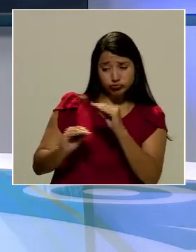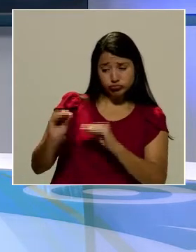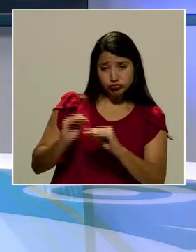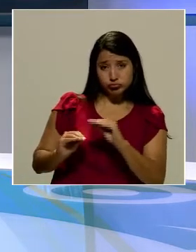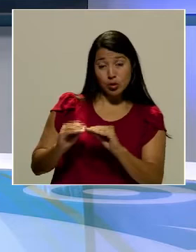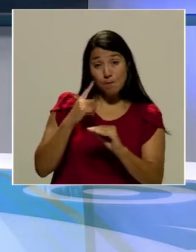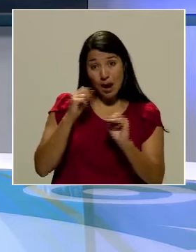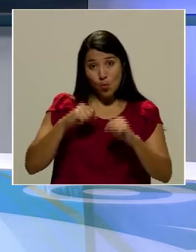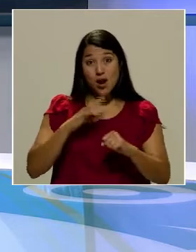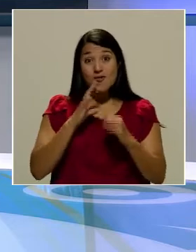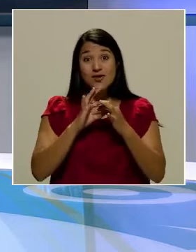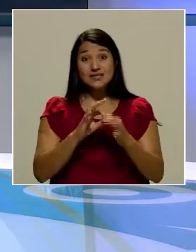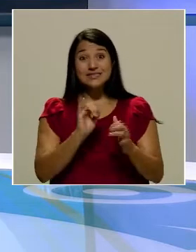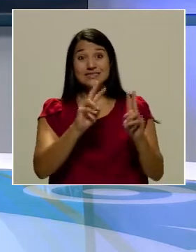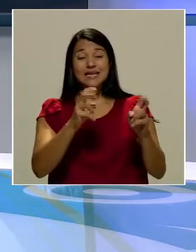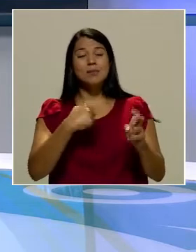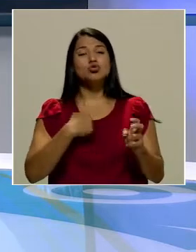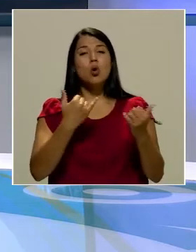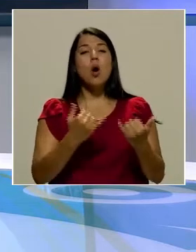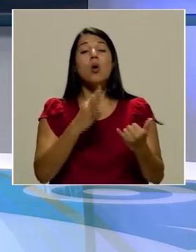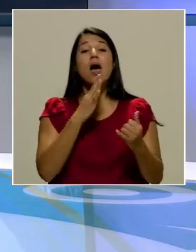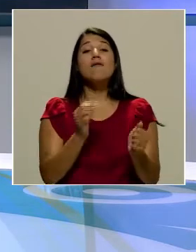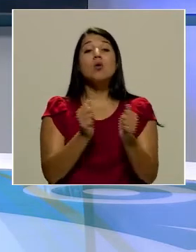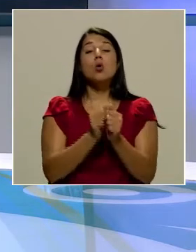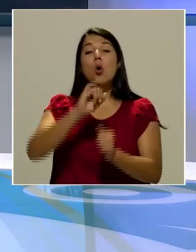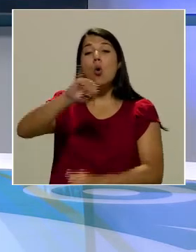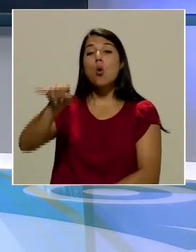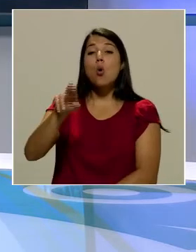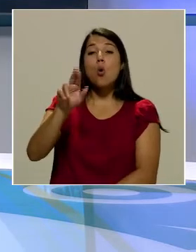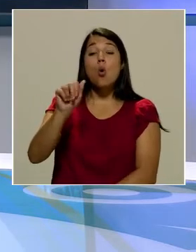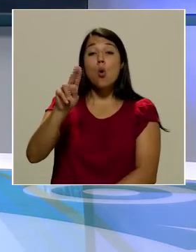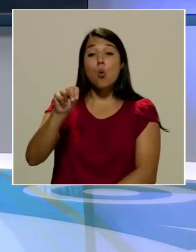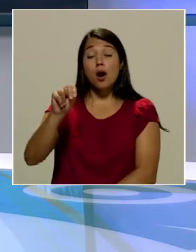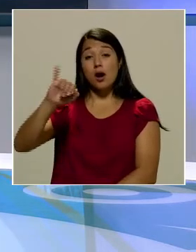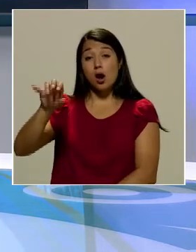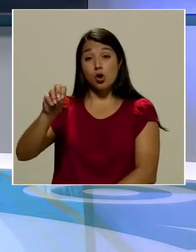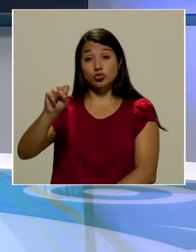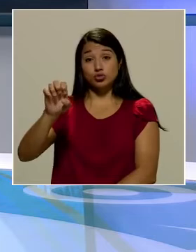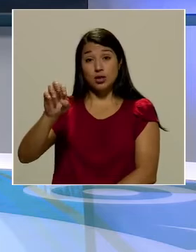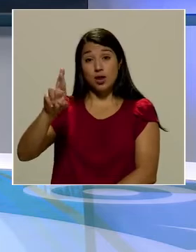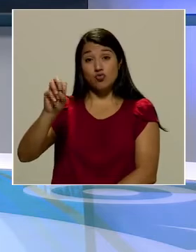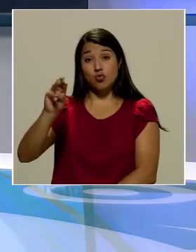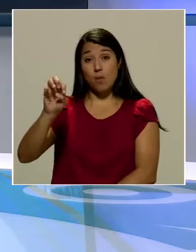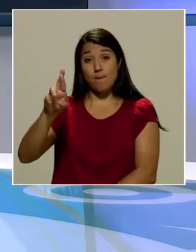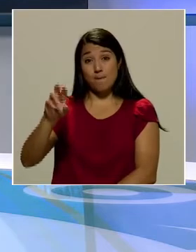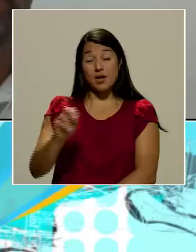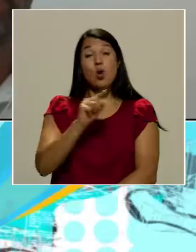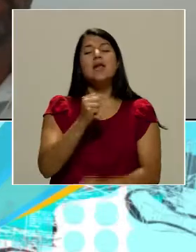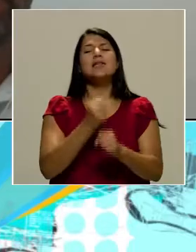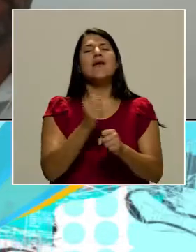anuncio, voy a conversar ahora con Juan José Romero, epidemiólogo de la Universidad Nacional.